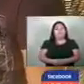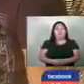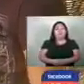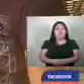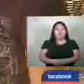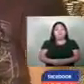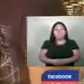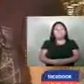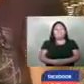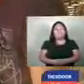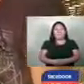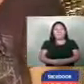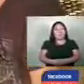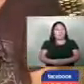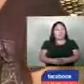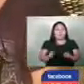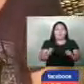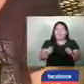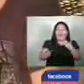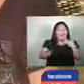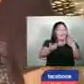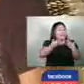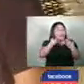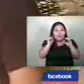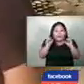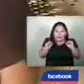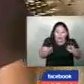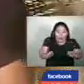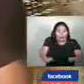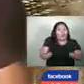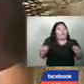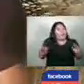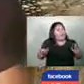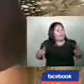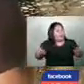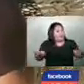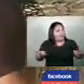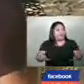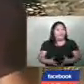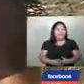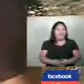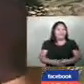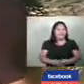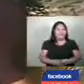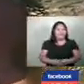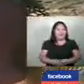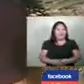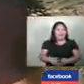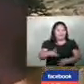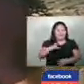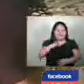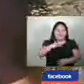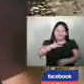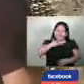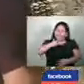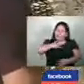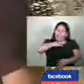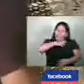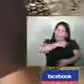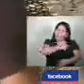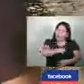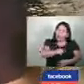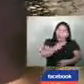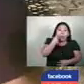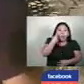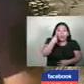Es algo que uno no puede explicarse porque es un pesar que uno siente no saber